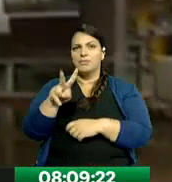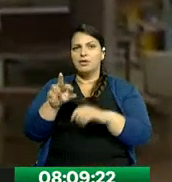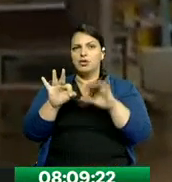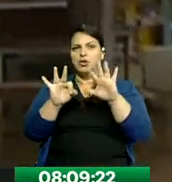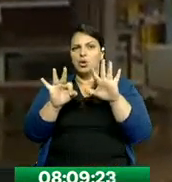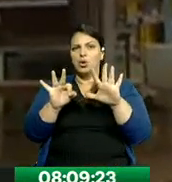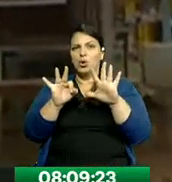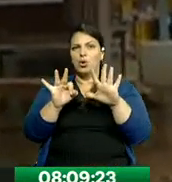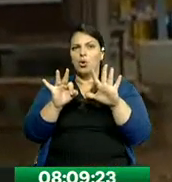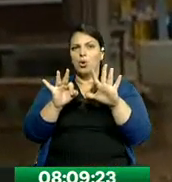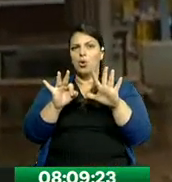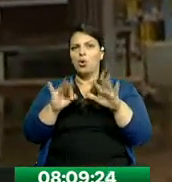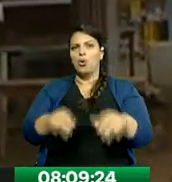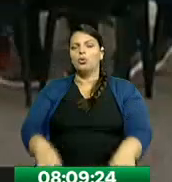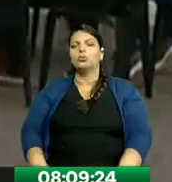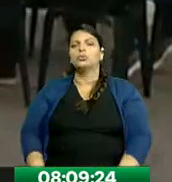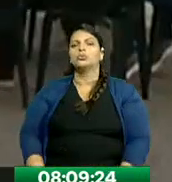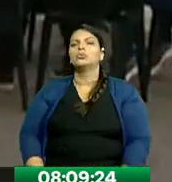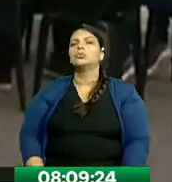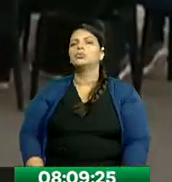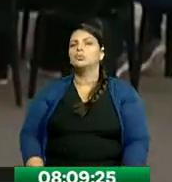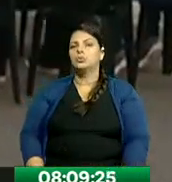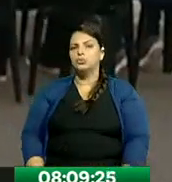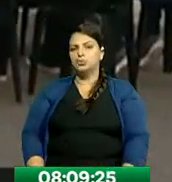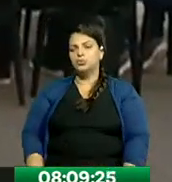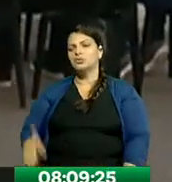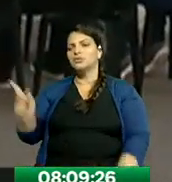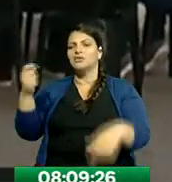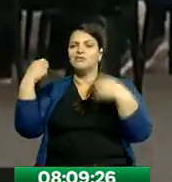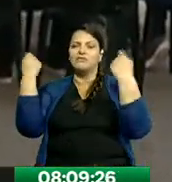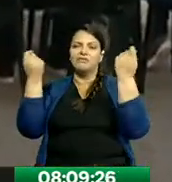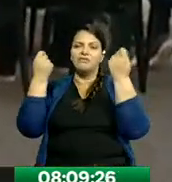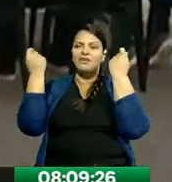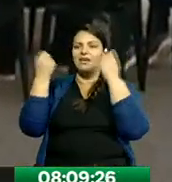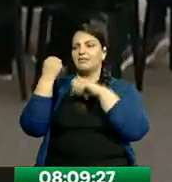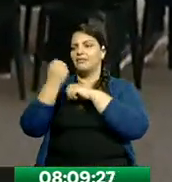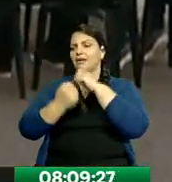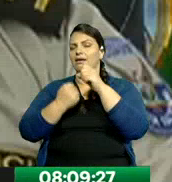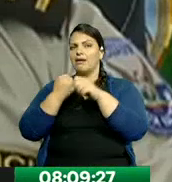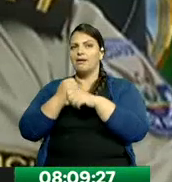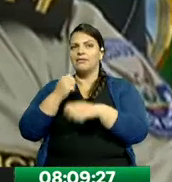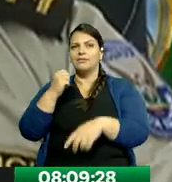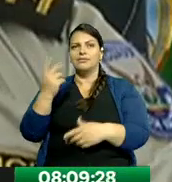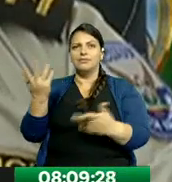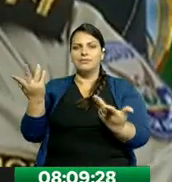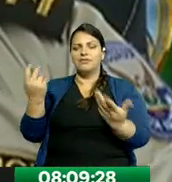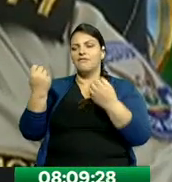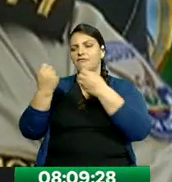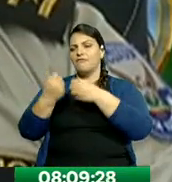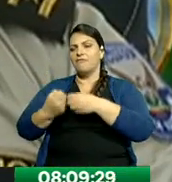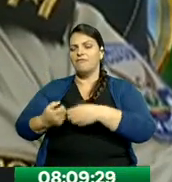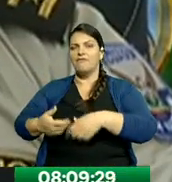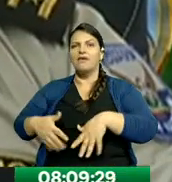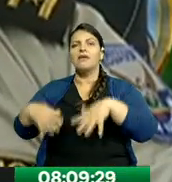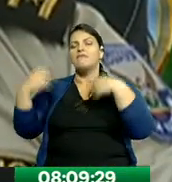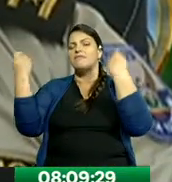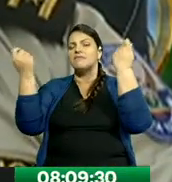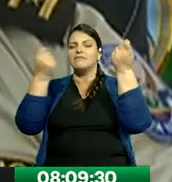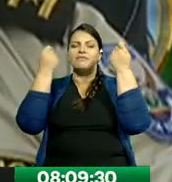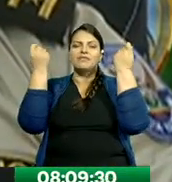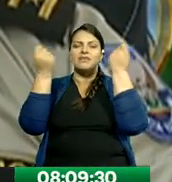se extendía la primera y última celebración de 2019. Habían tenido algún tipo de